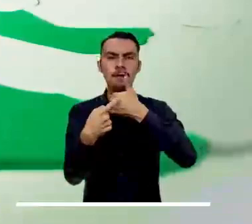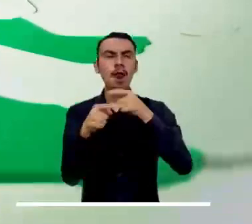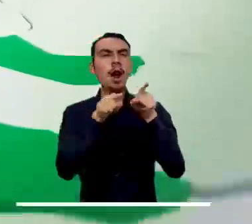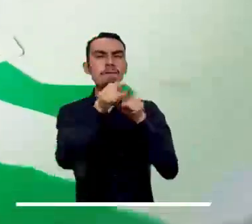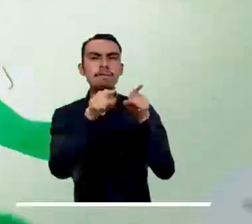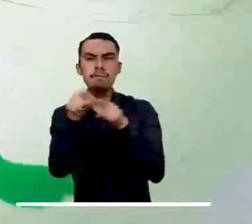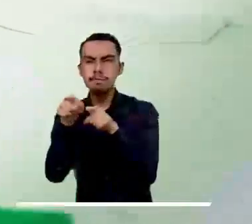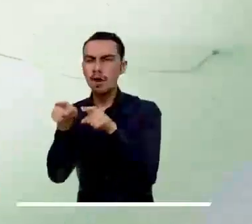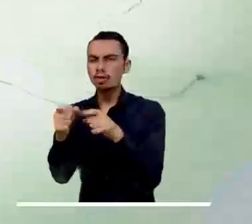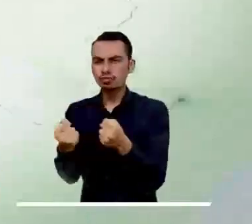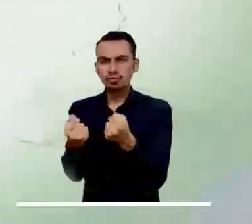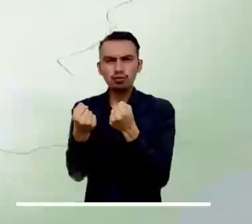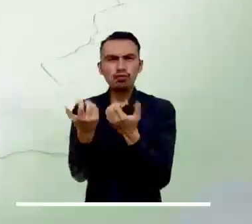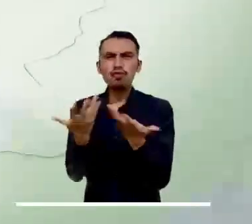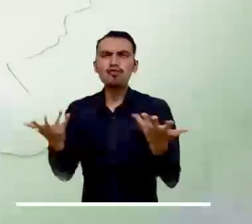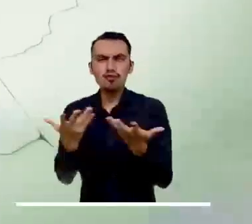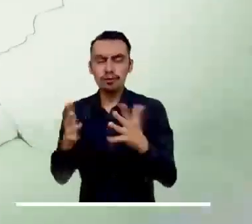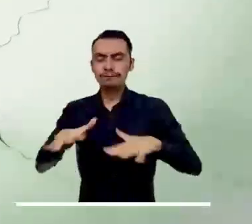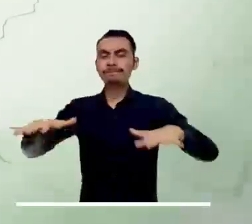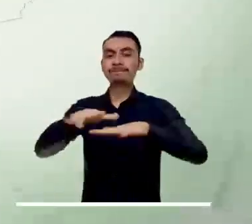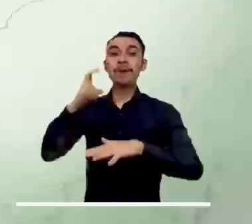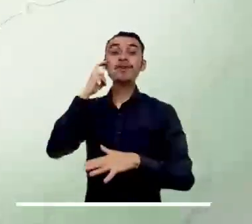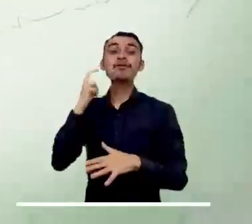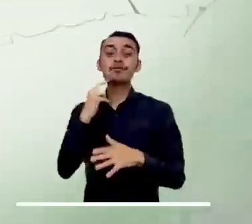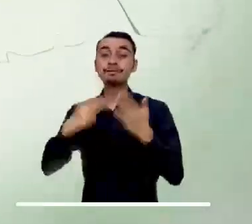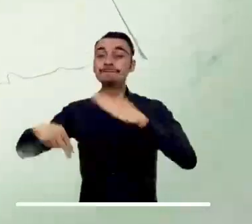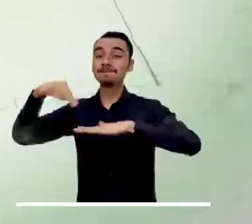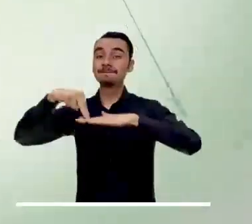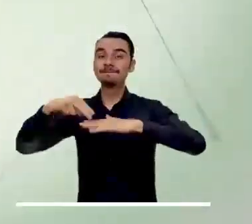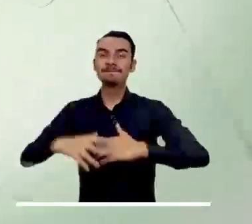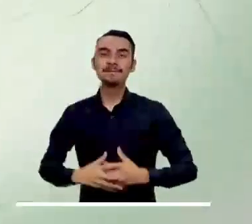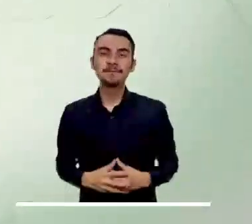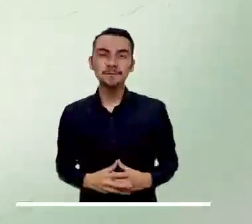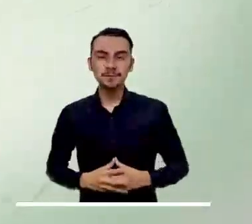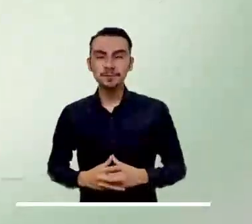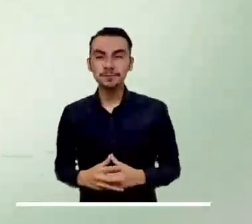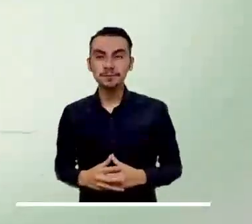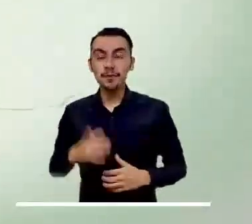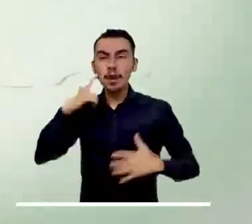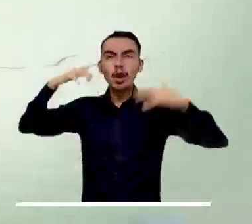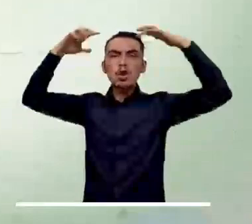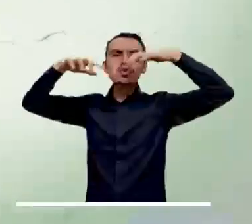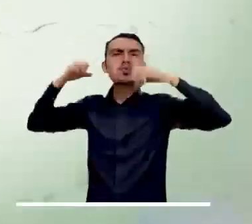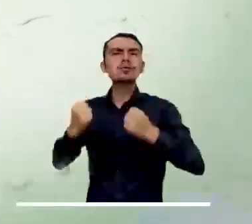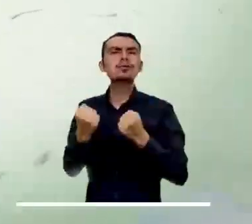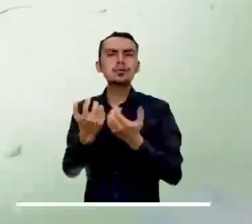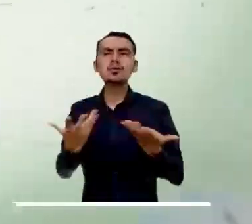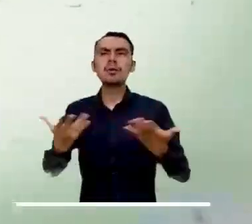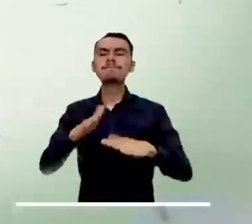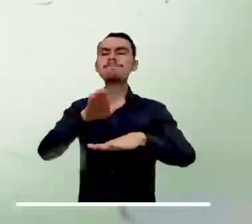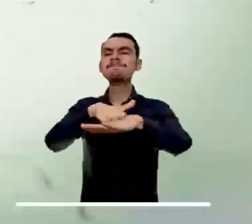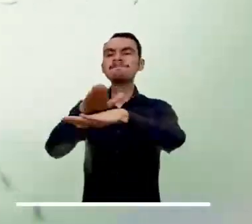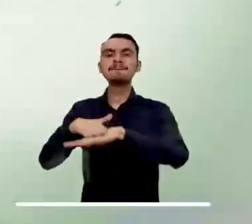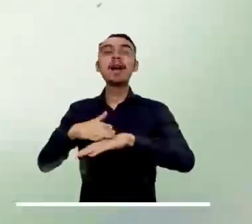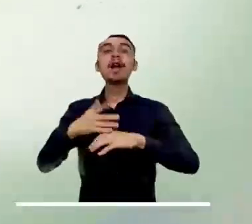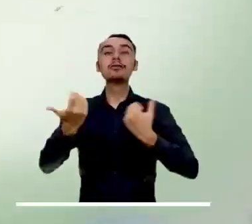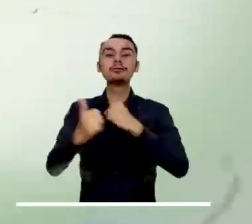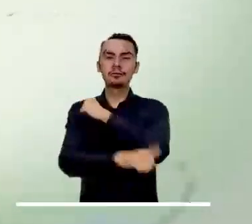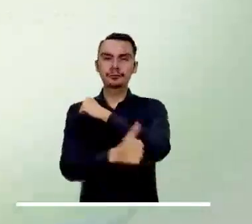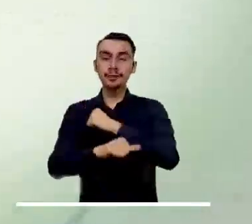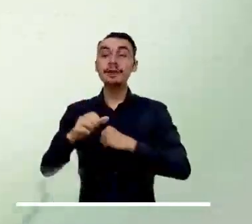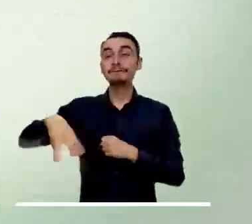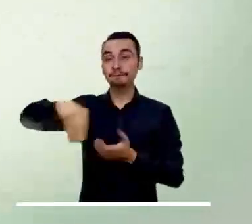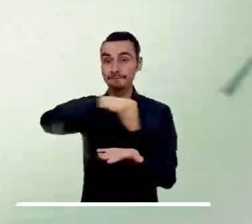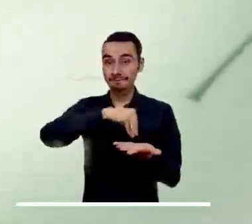Salvo por las lluvias que se anuncian en el oriente de Boyacá, Cundinamarca y sectores del eje cafetero, la región andina vivirá una mañana